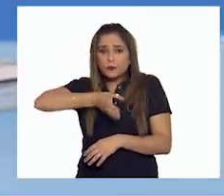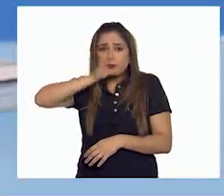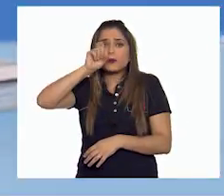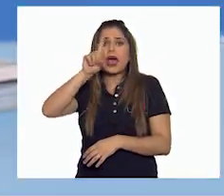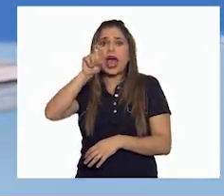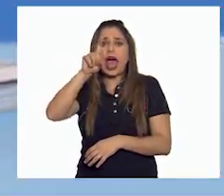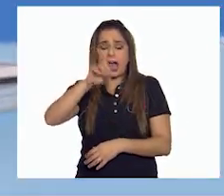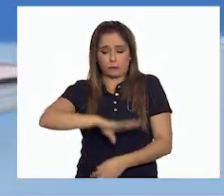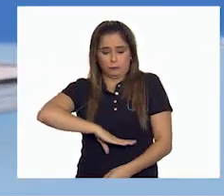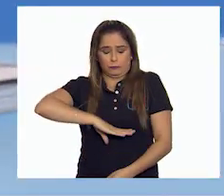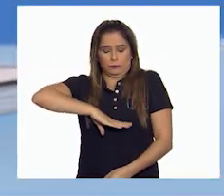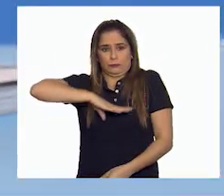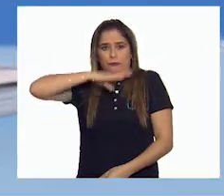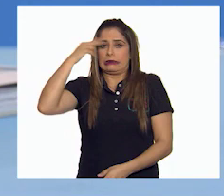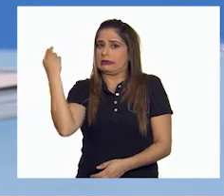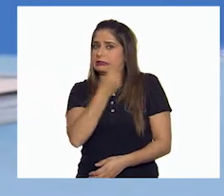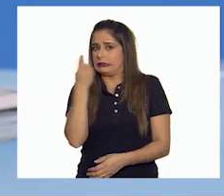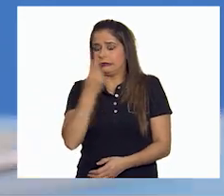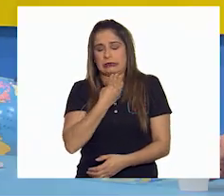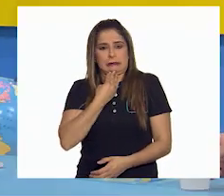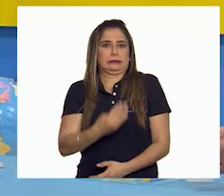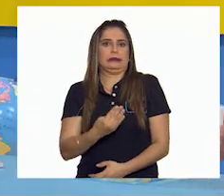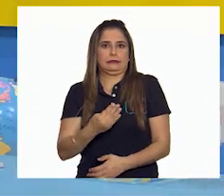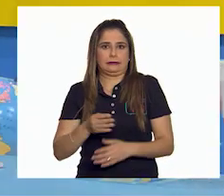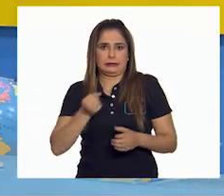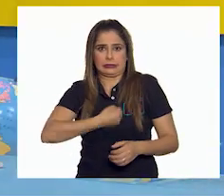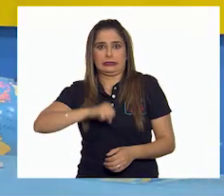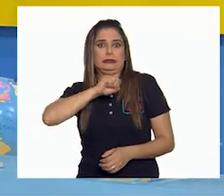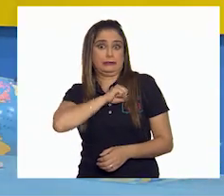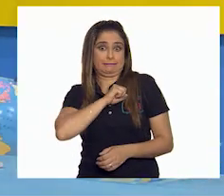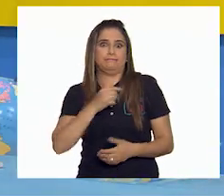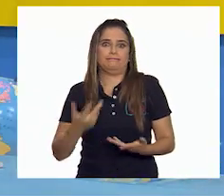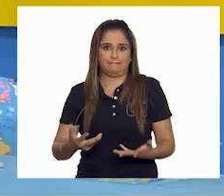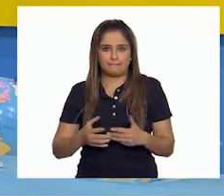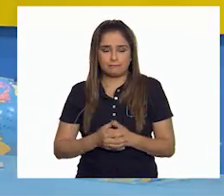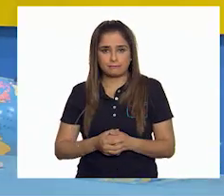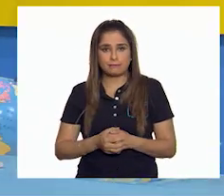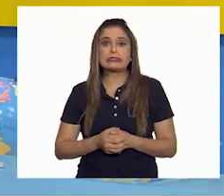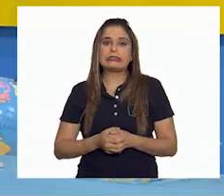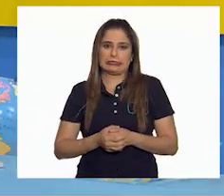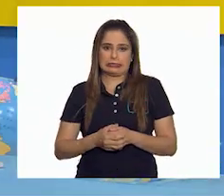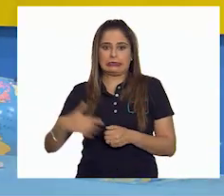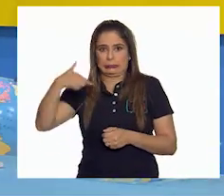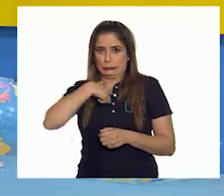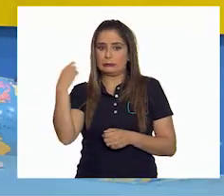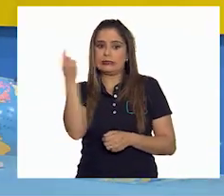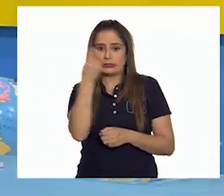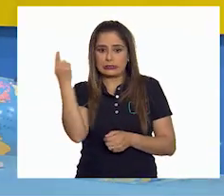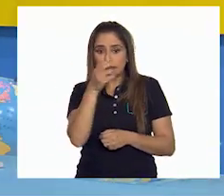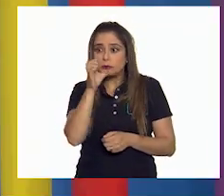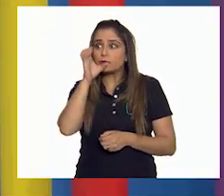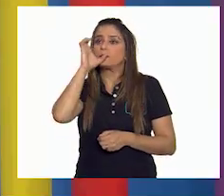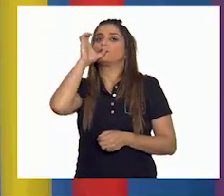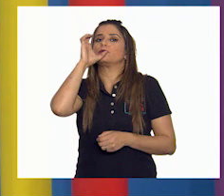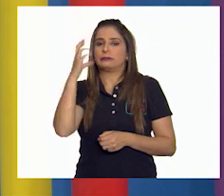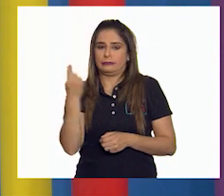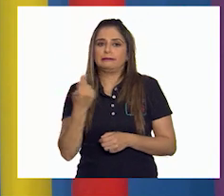cuerpo bien hidratado. Uy, sí, exactamente. Creo que voy a darle un traguito antes,